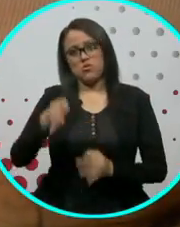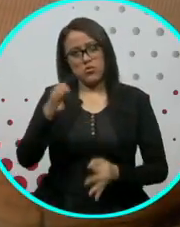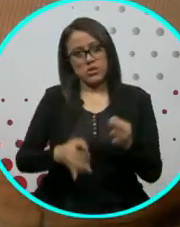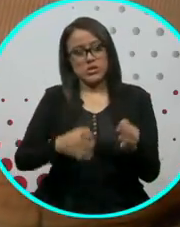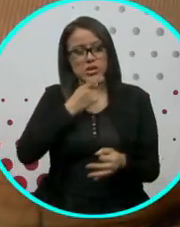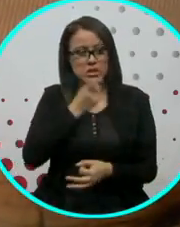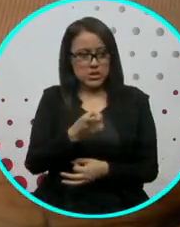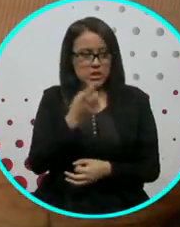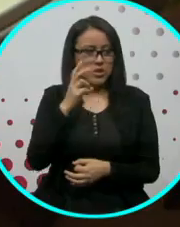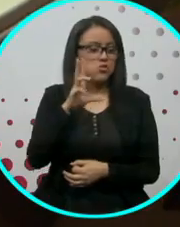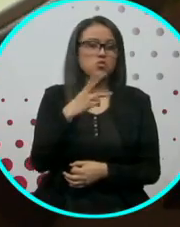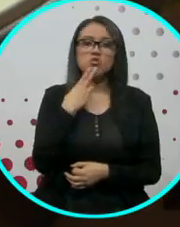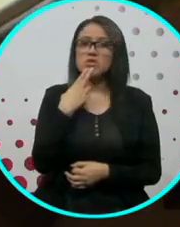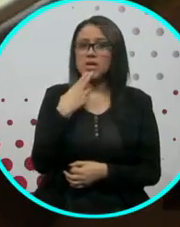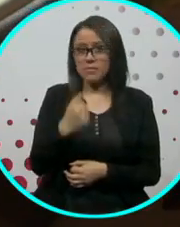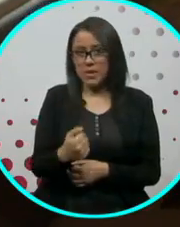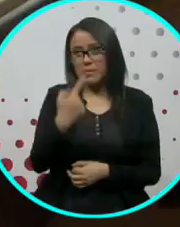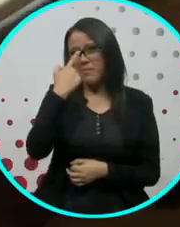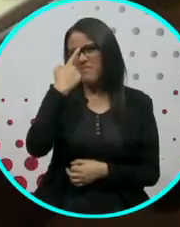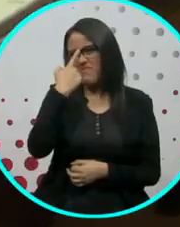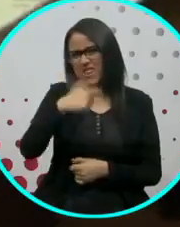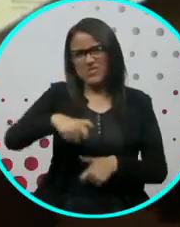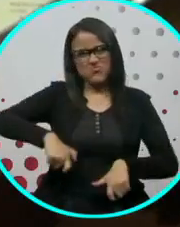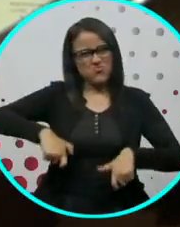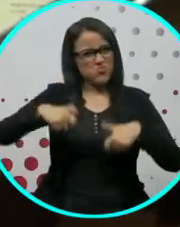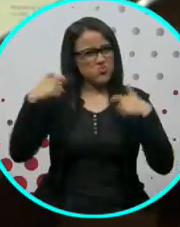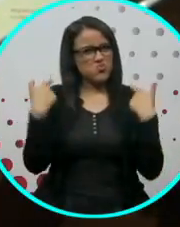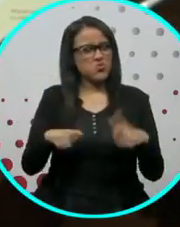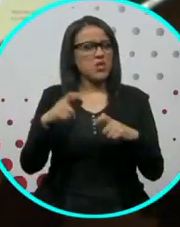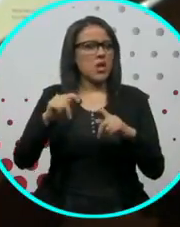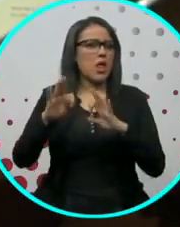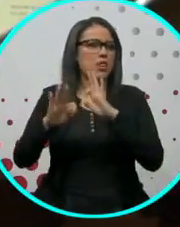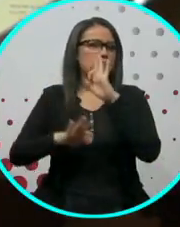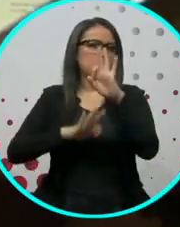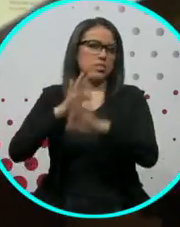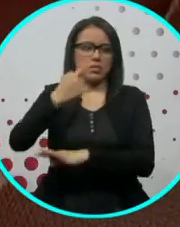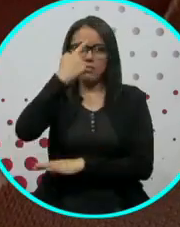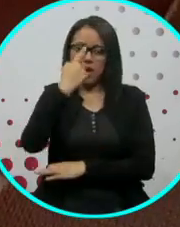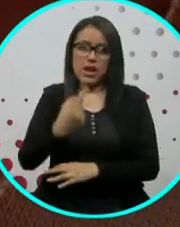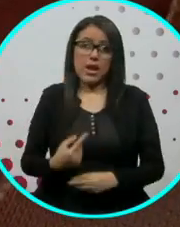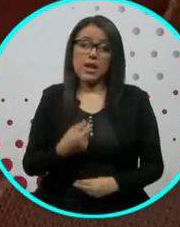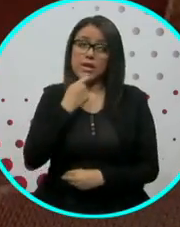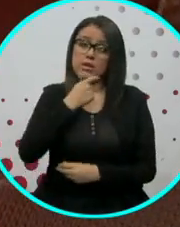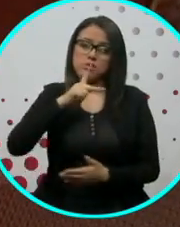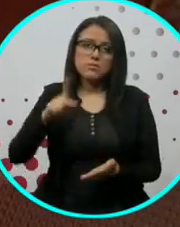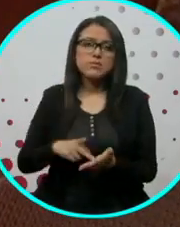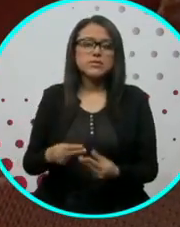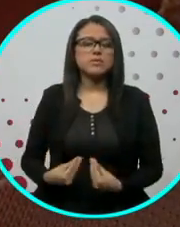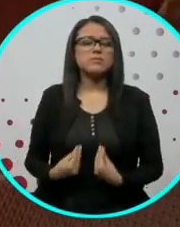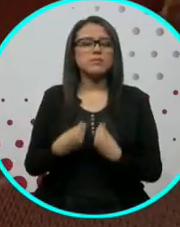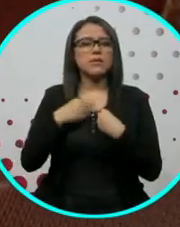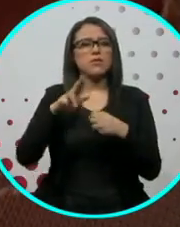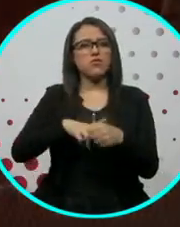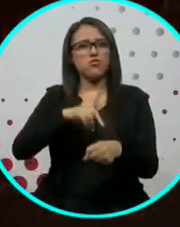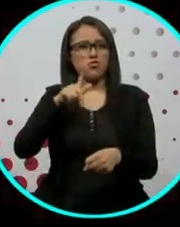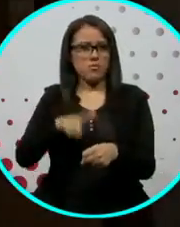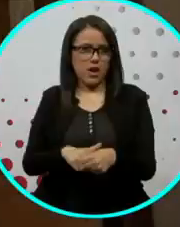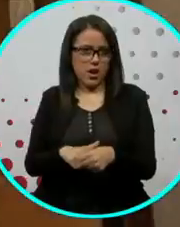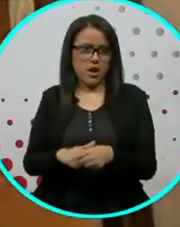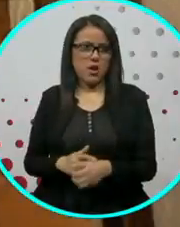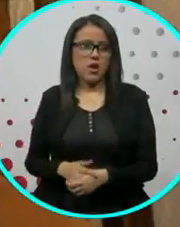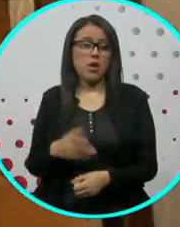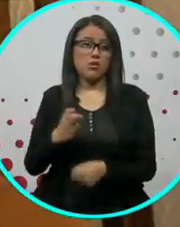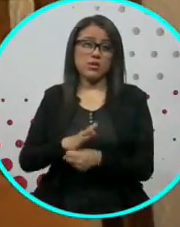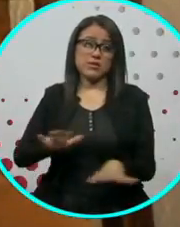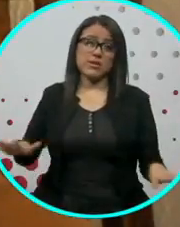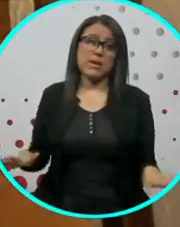supuesto, inservible para los altos costos de estos tratamientos que permitirían a la pequeña continuar con una vida normal. Radicalmente nos cambió la